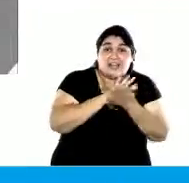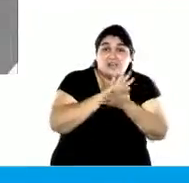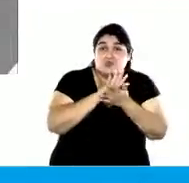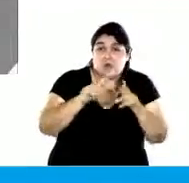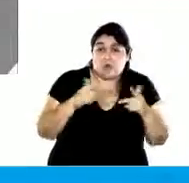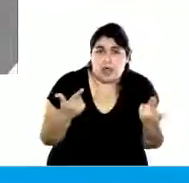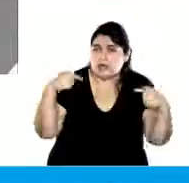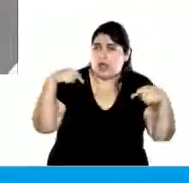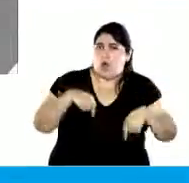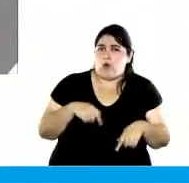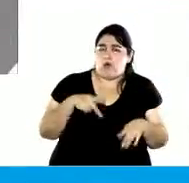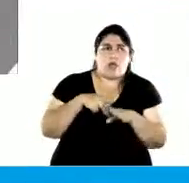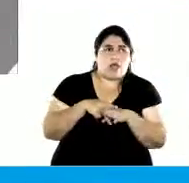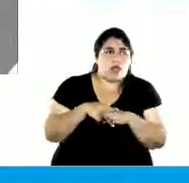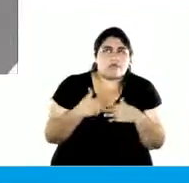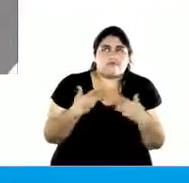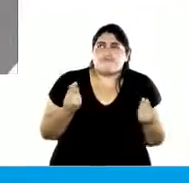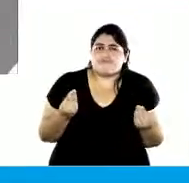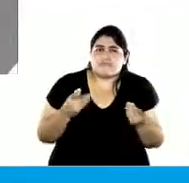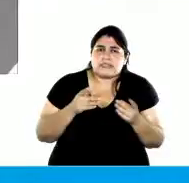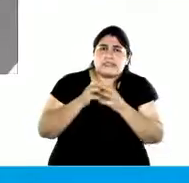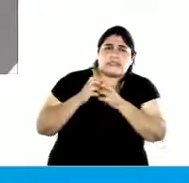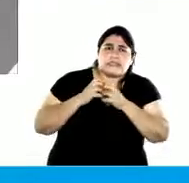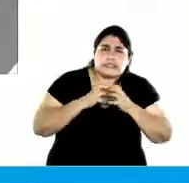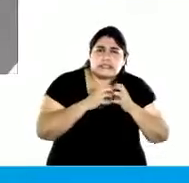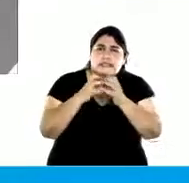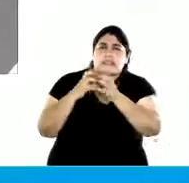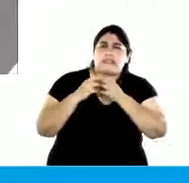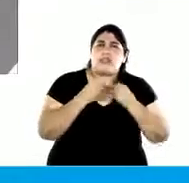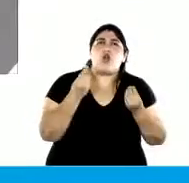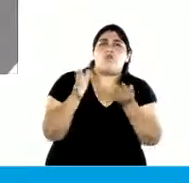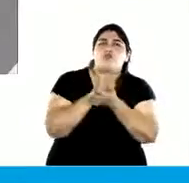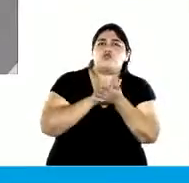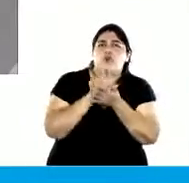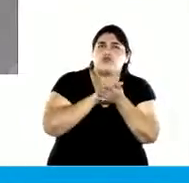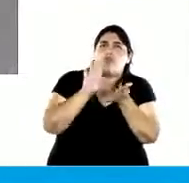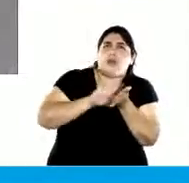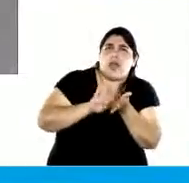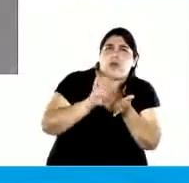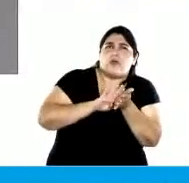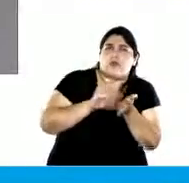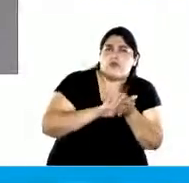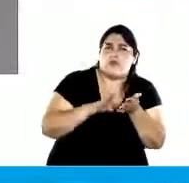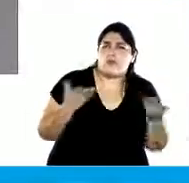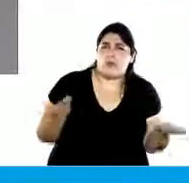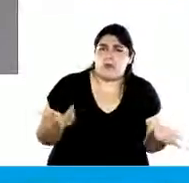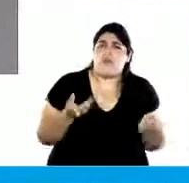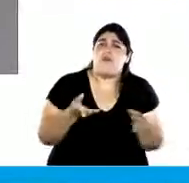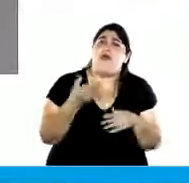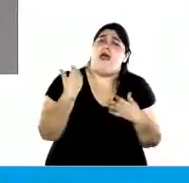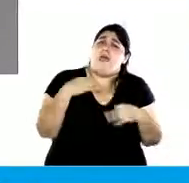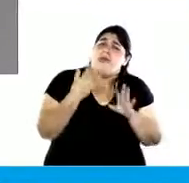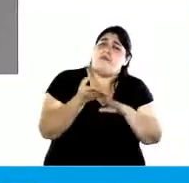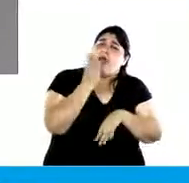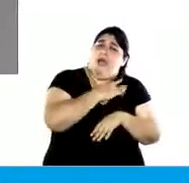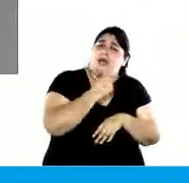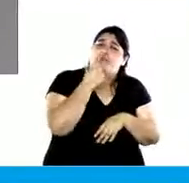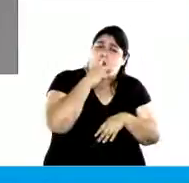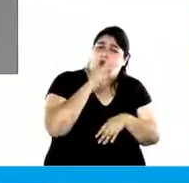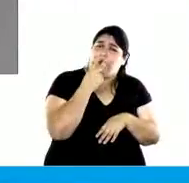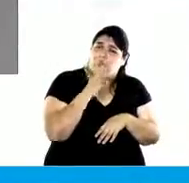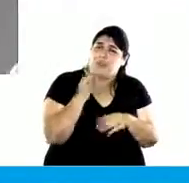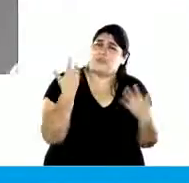tenemos que estar de alguna manera tratando una moratoria por las exenciones fiscales que no dimos en el año 2020. Por el otro